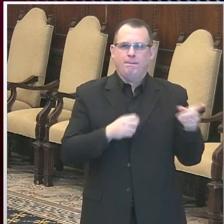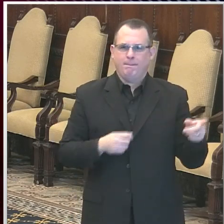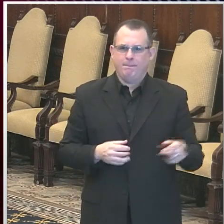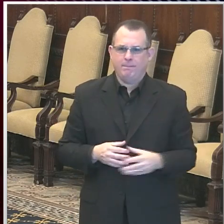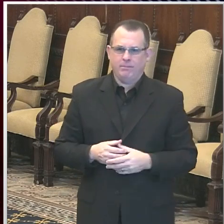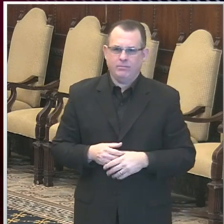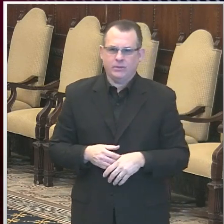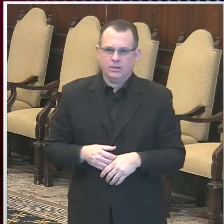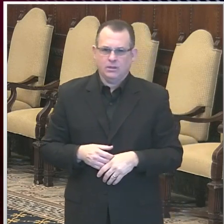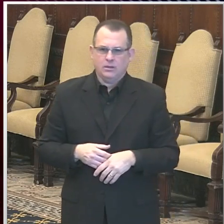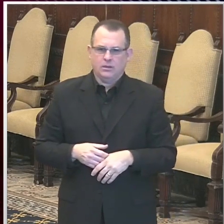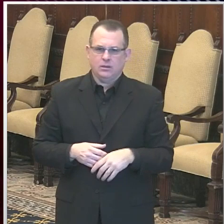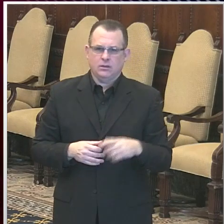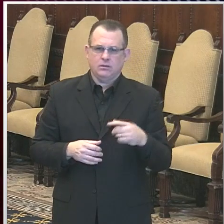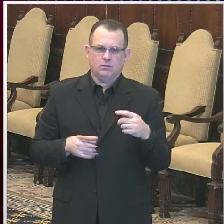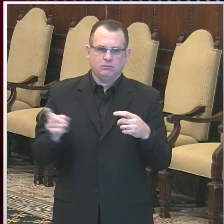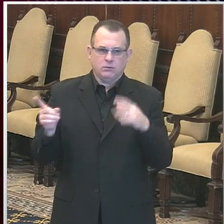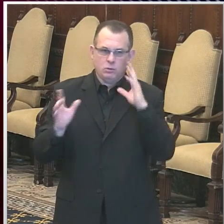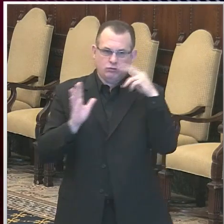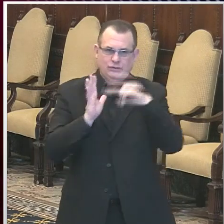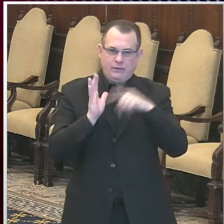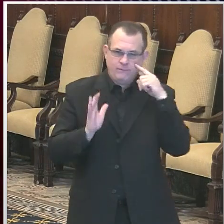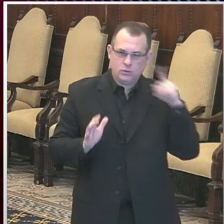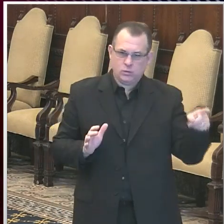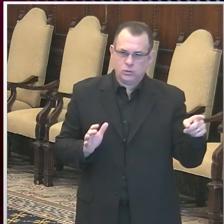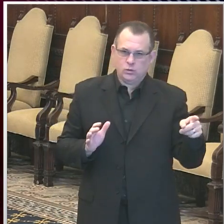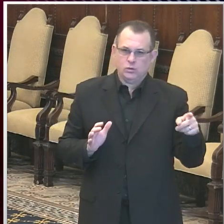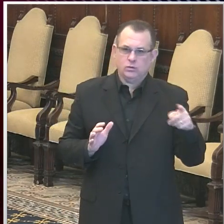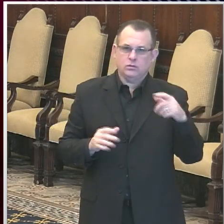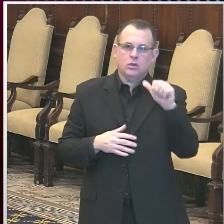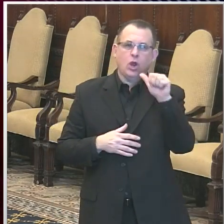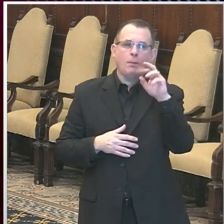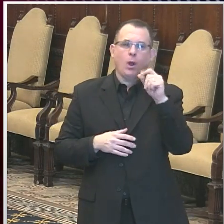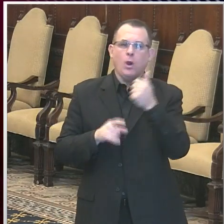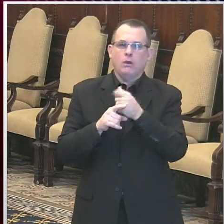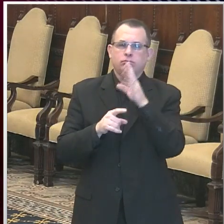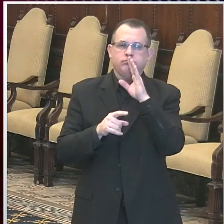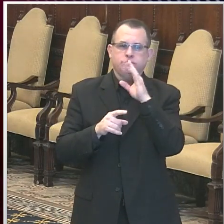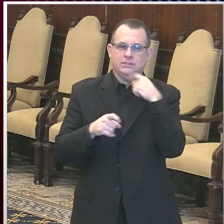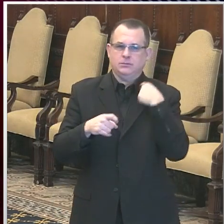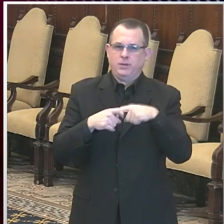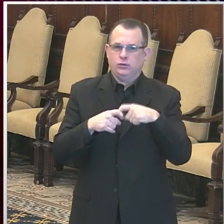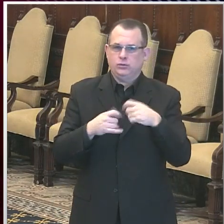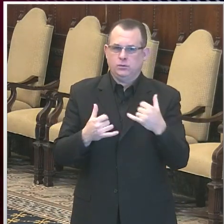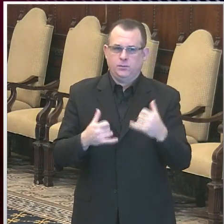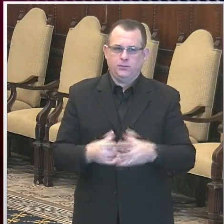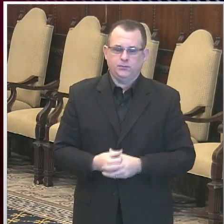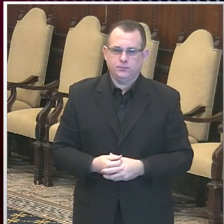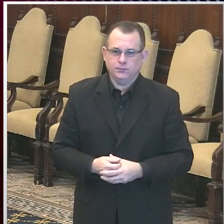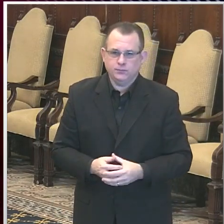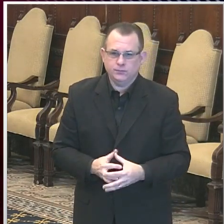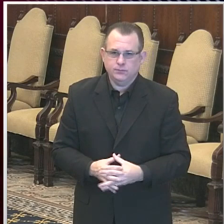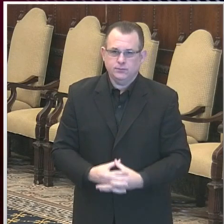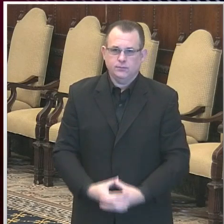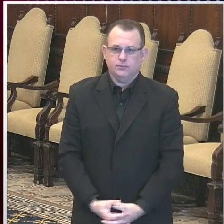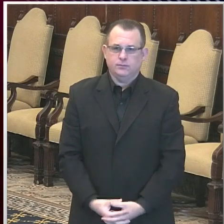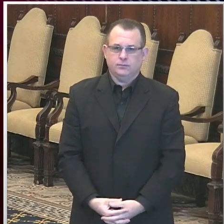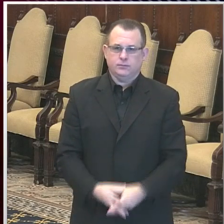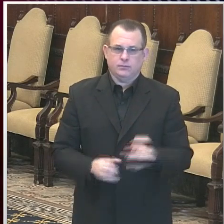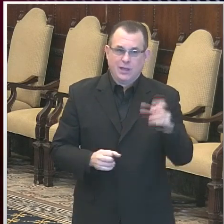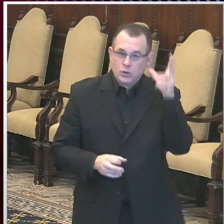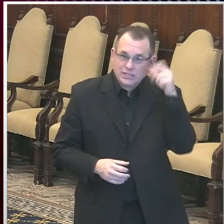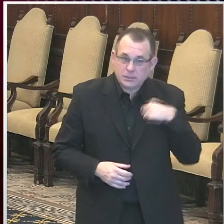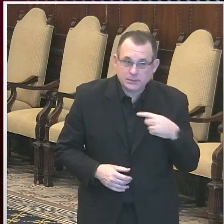Irene? Sí, buenas tardes. ¿Me escuchan? Can you hear me? We're good.